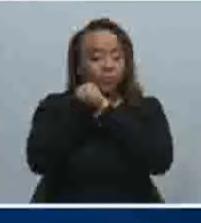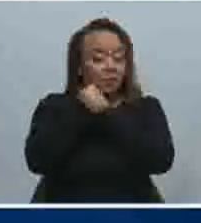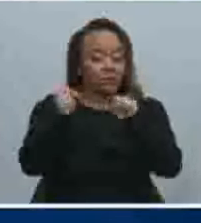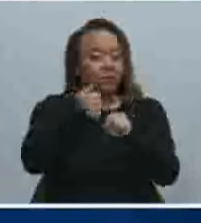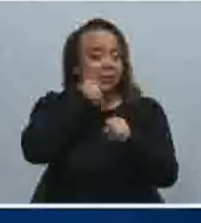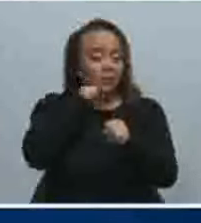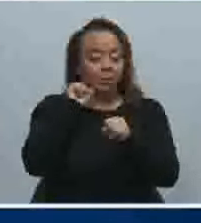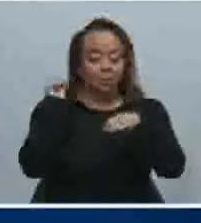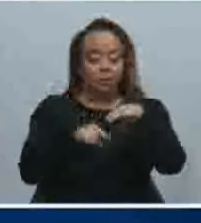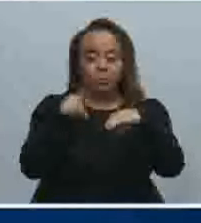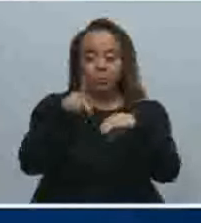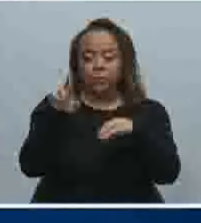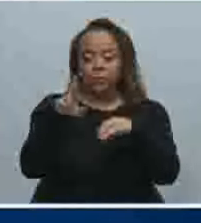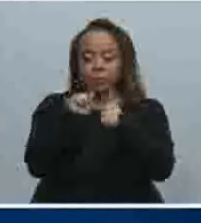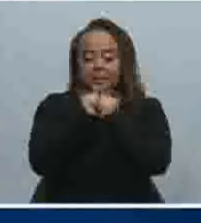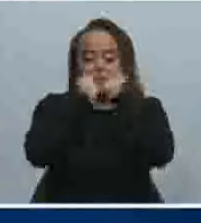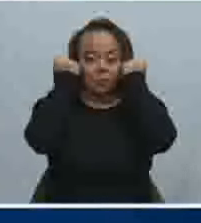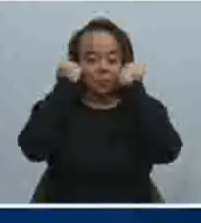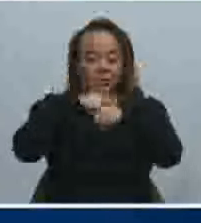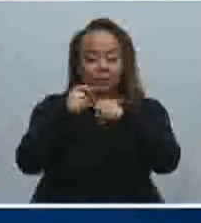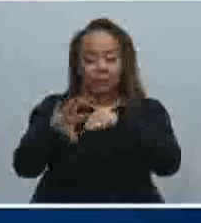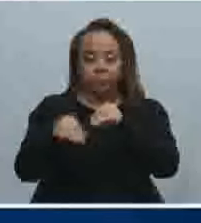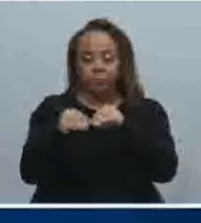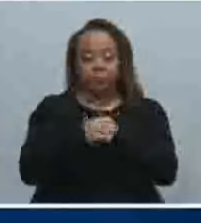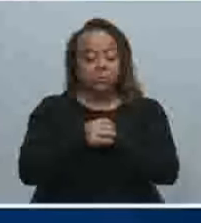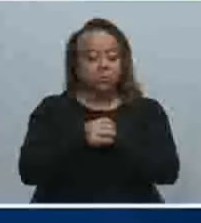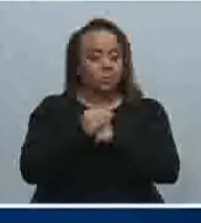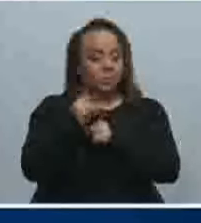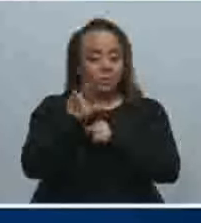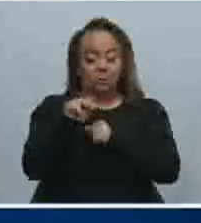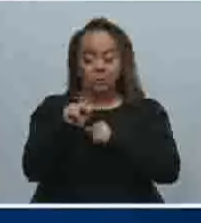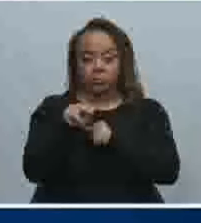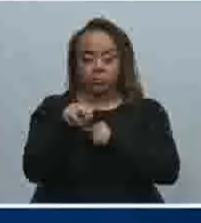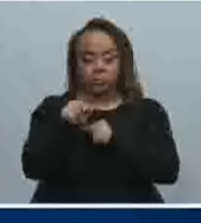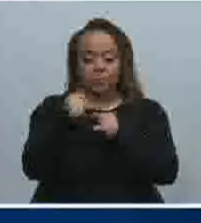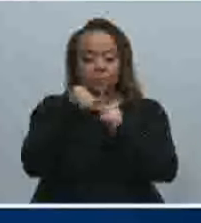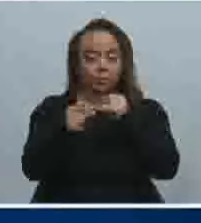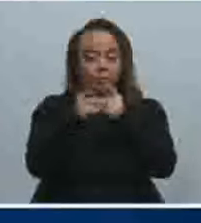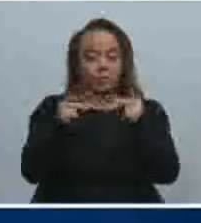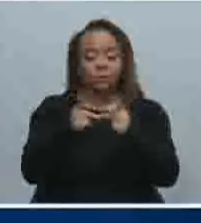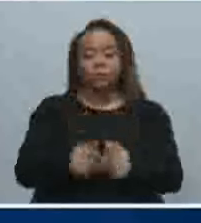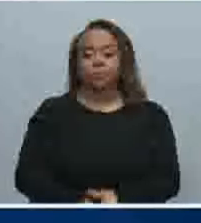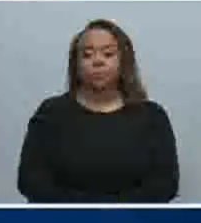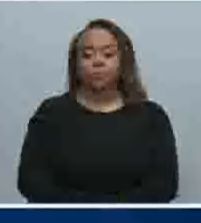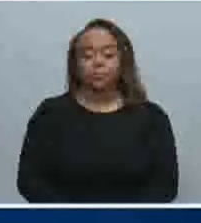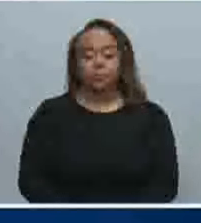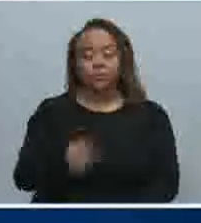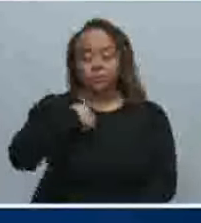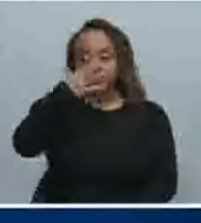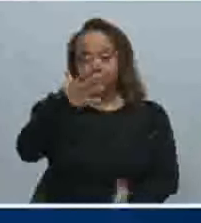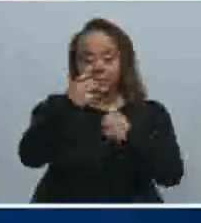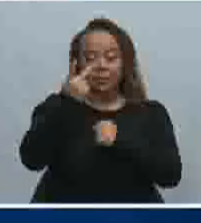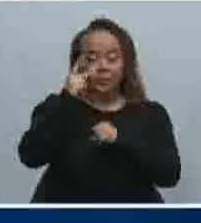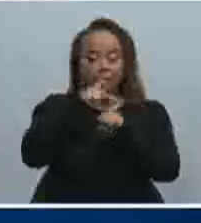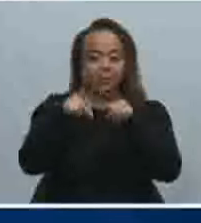Paulo Rodríguez de Sporting en tiempo de reposición de lo contrario estaría en el último puesto a la tabla acumulada que quiero ver a Pérez hoy